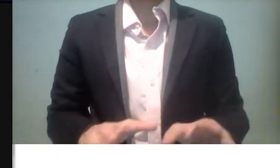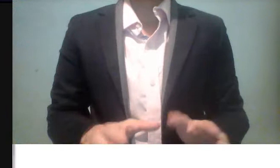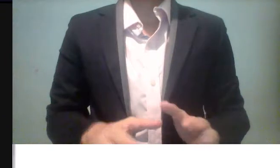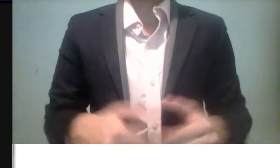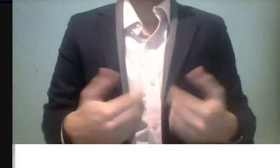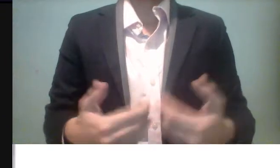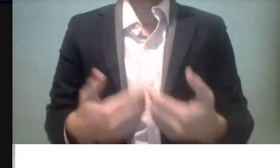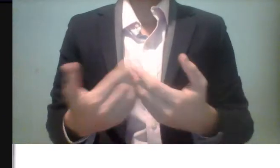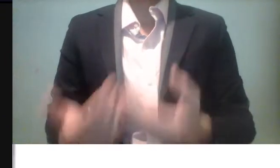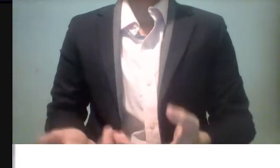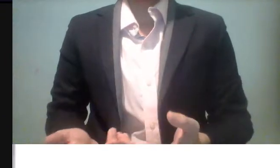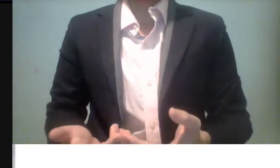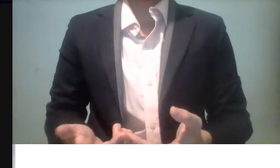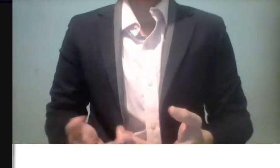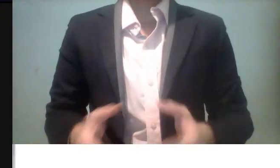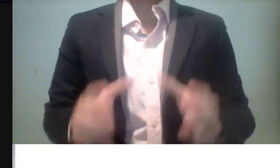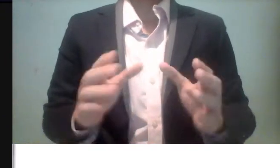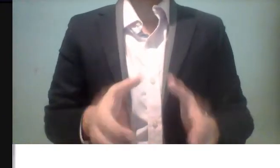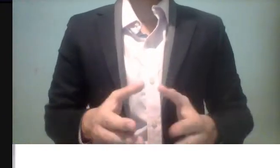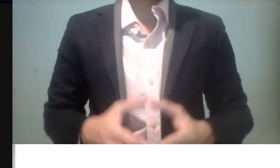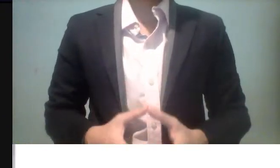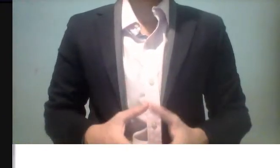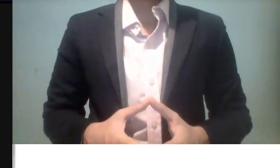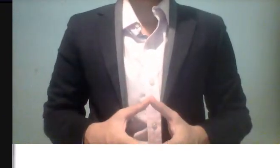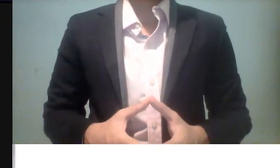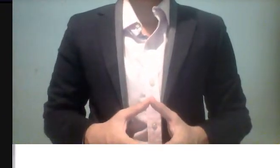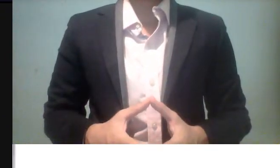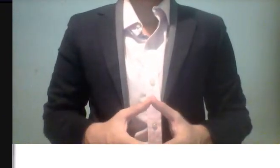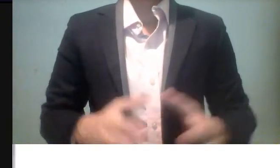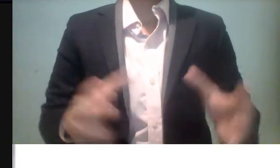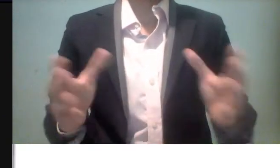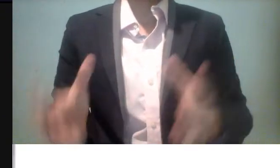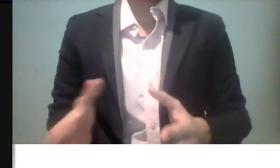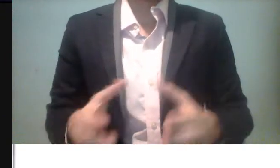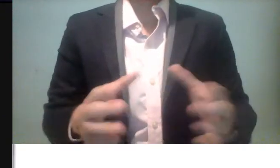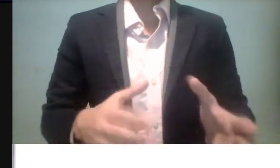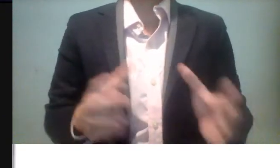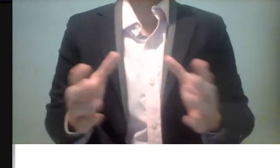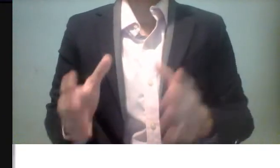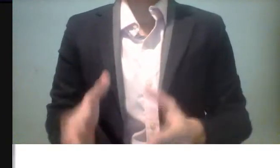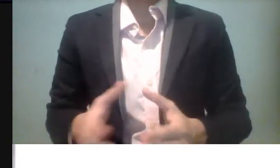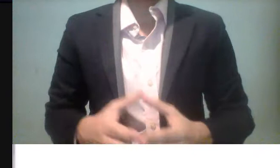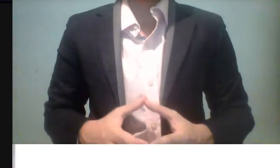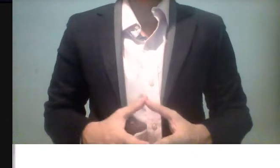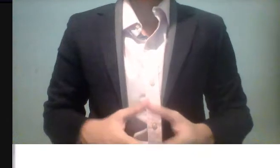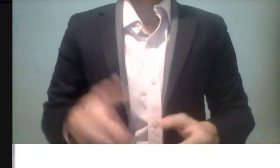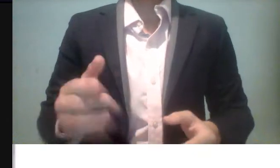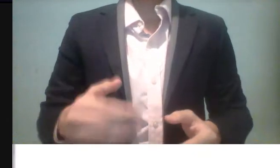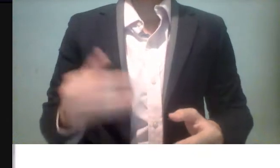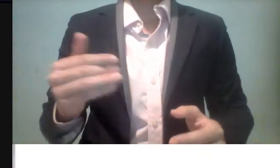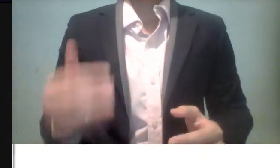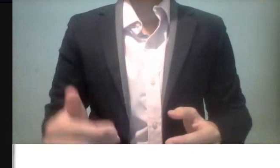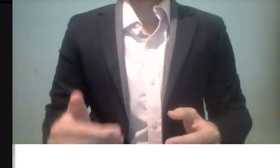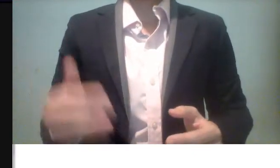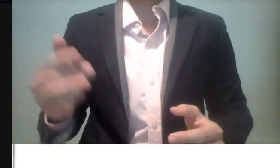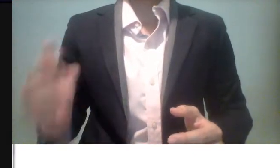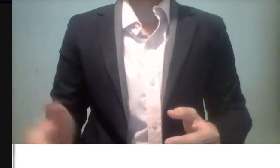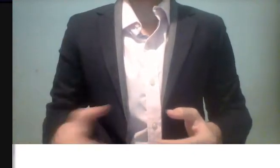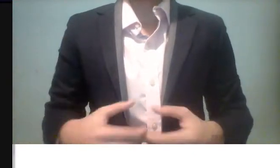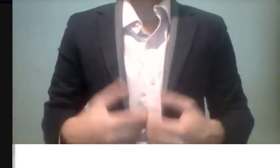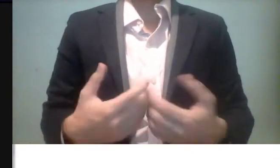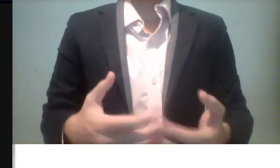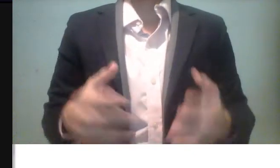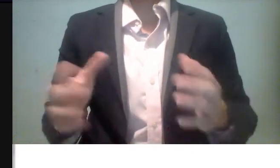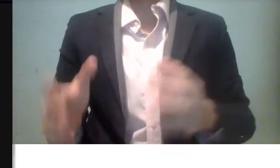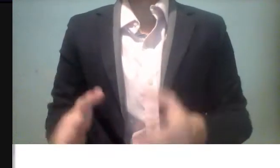es el tema de enriquecimiento ilícito, pues se descubrió que esta persona se compró o obtuvo un patrimonio de 30 millones de